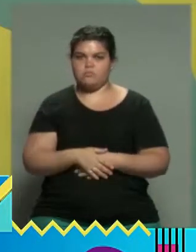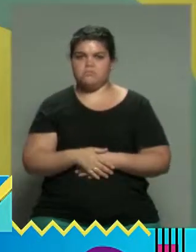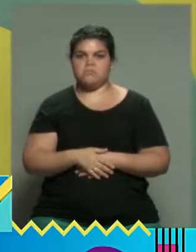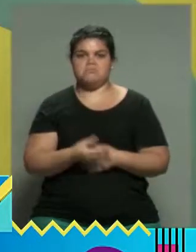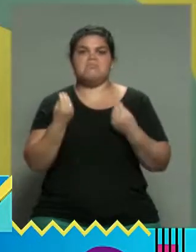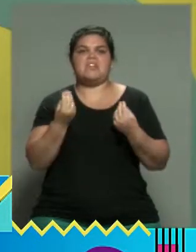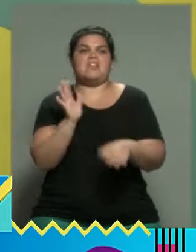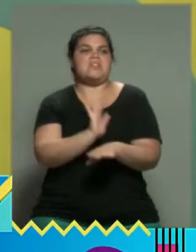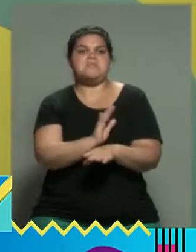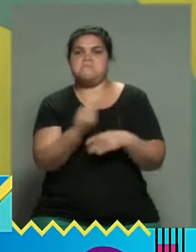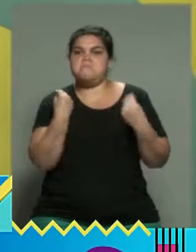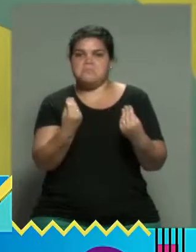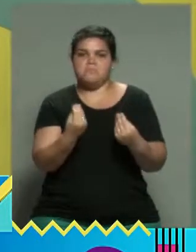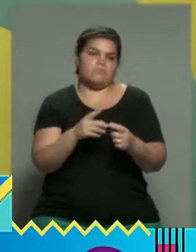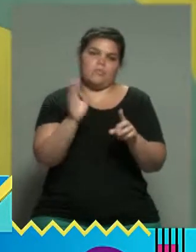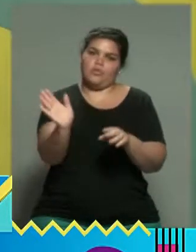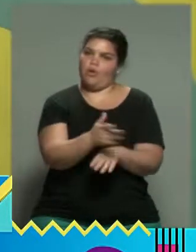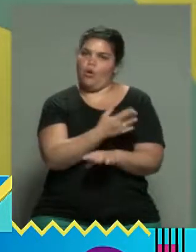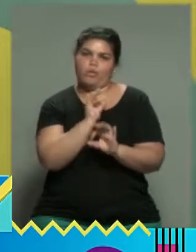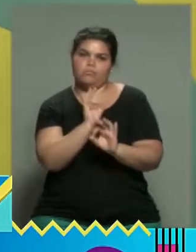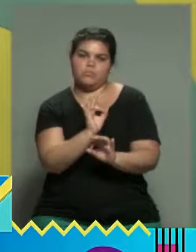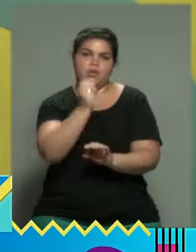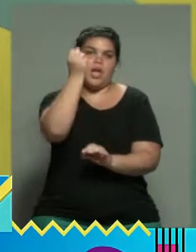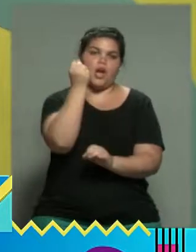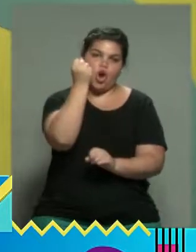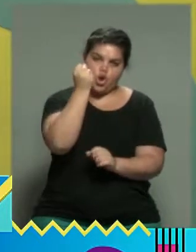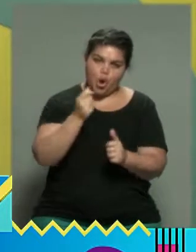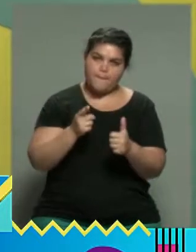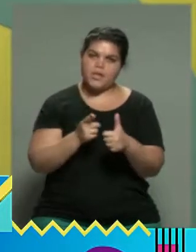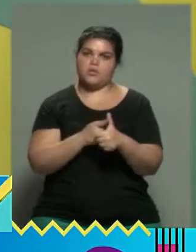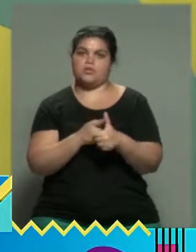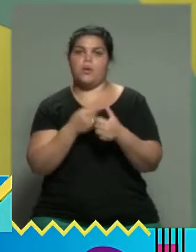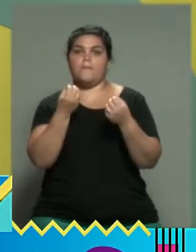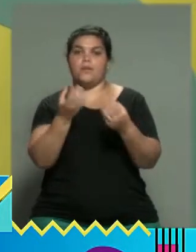sentidos, en el aspecto económico, porque al